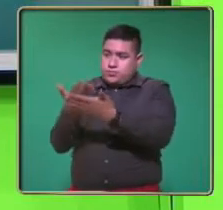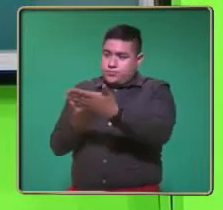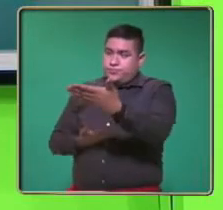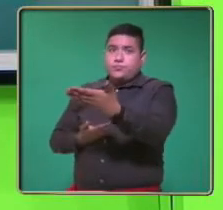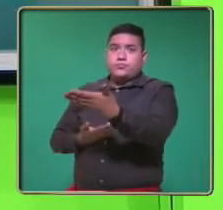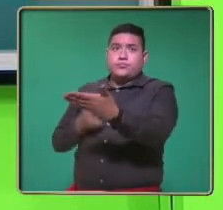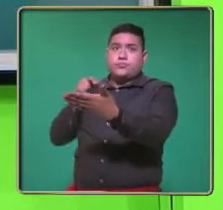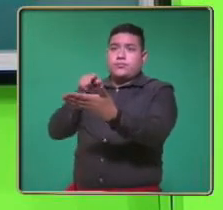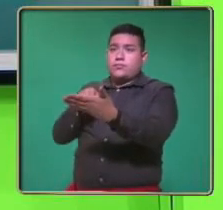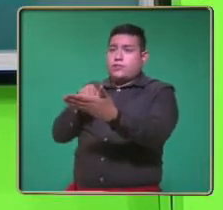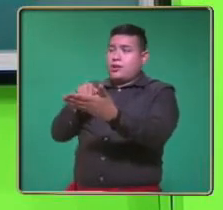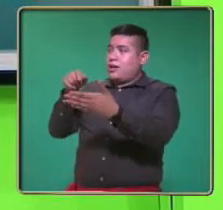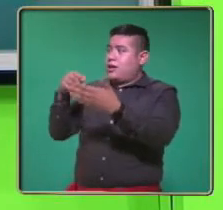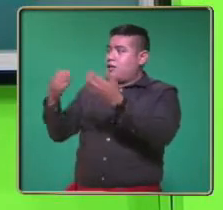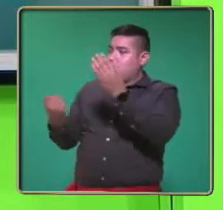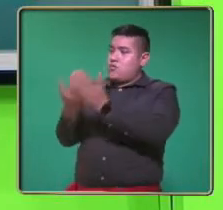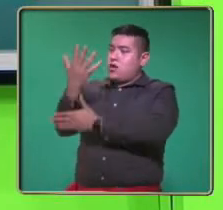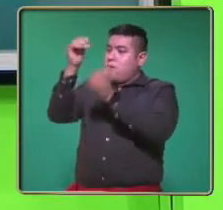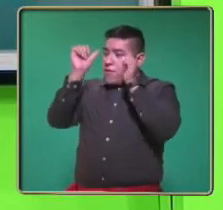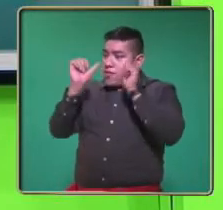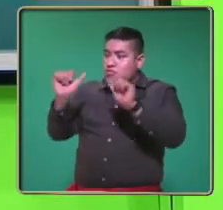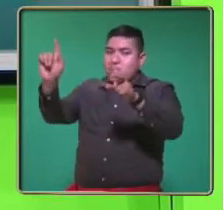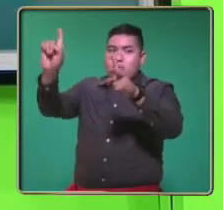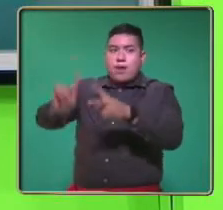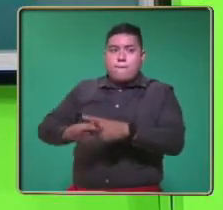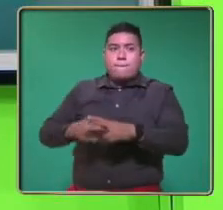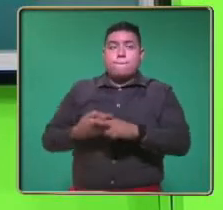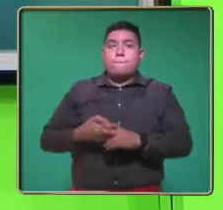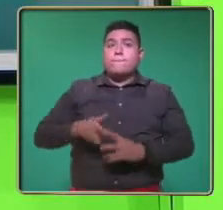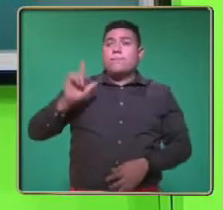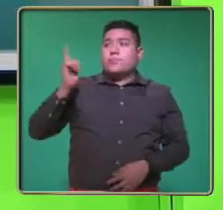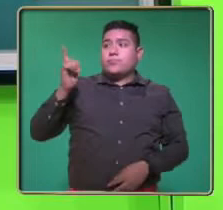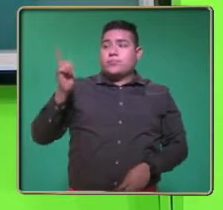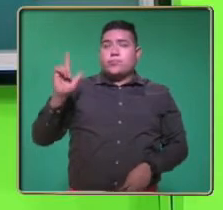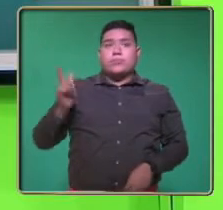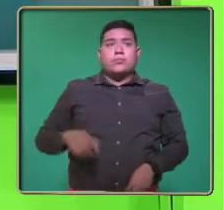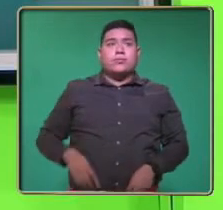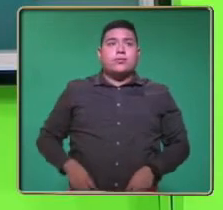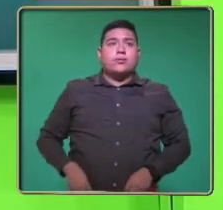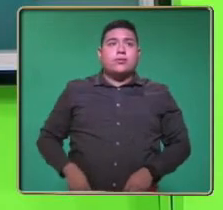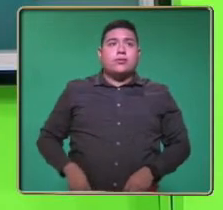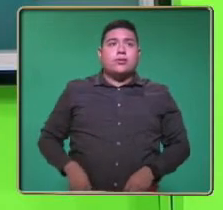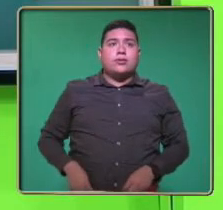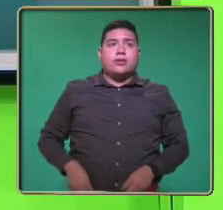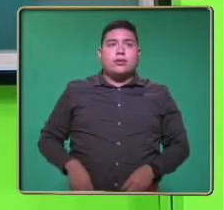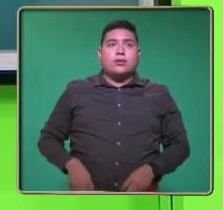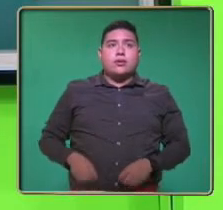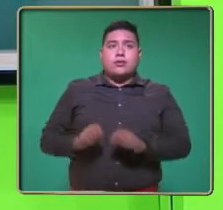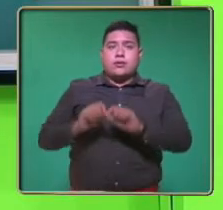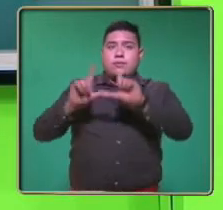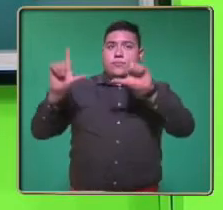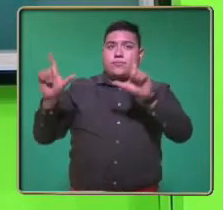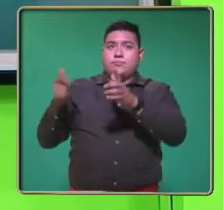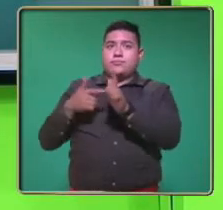una nueva aventura. Entonces, si nos... ¿Me pueden cambiar la presentación?